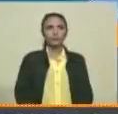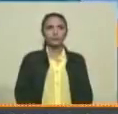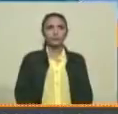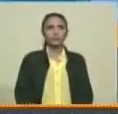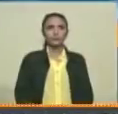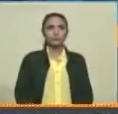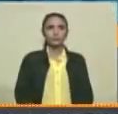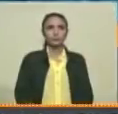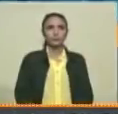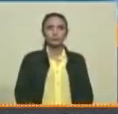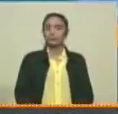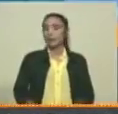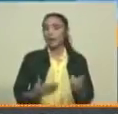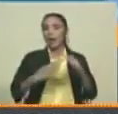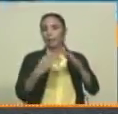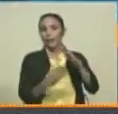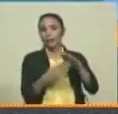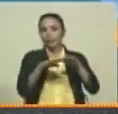Tenemos una base poderosa.